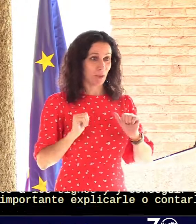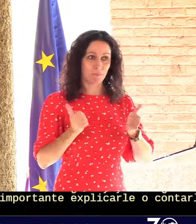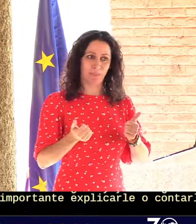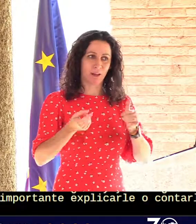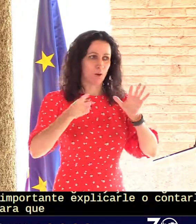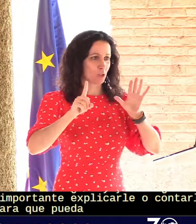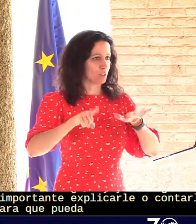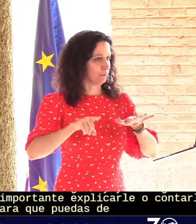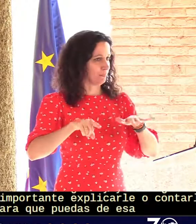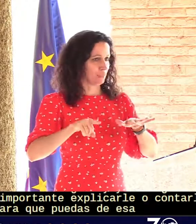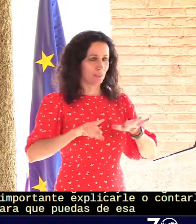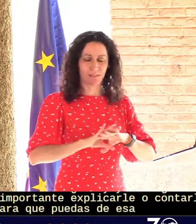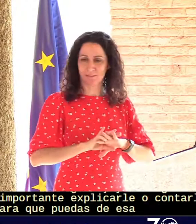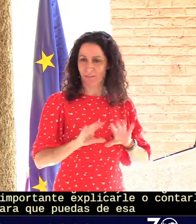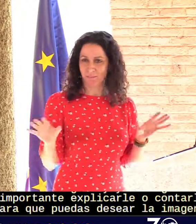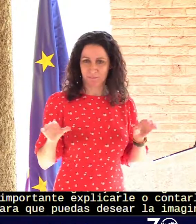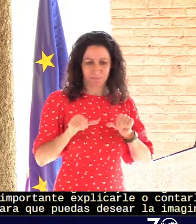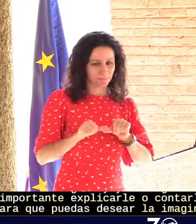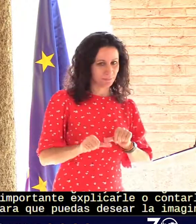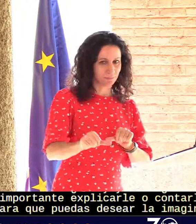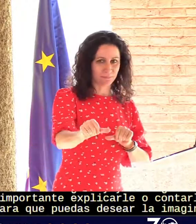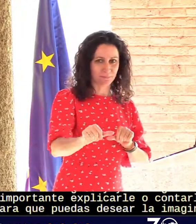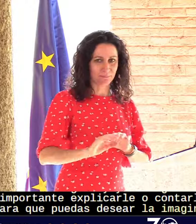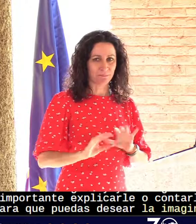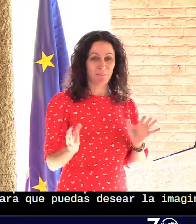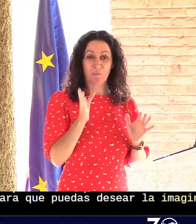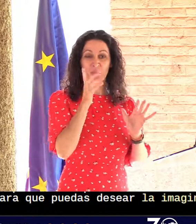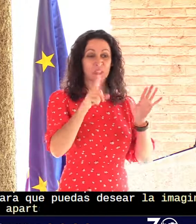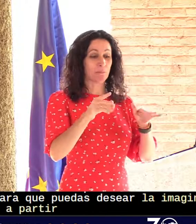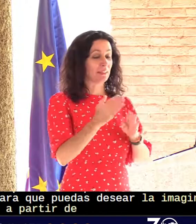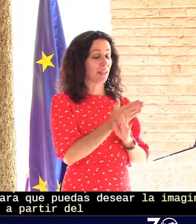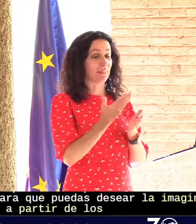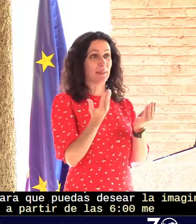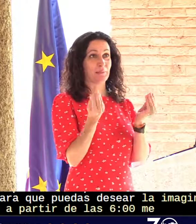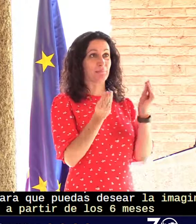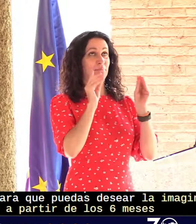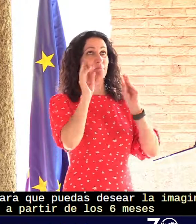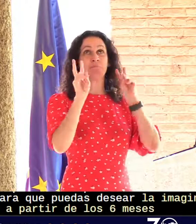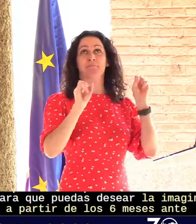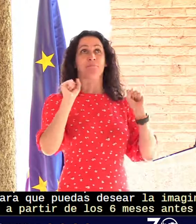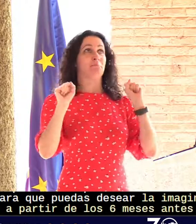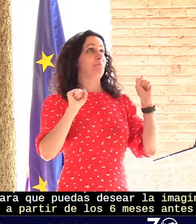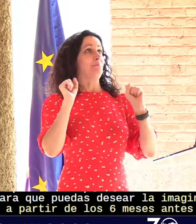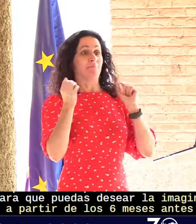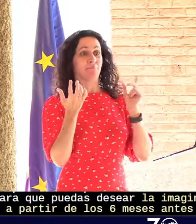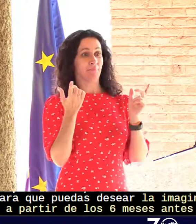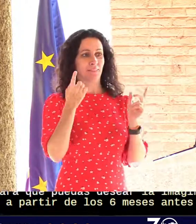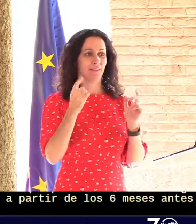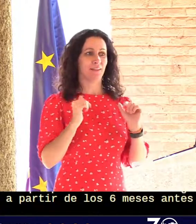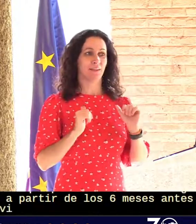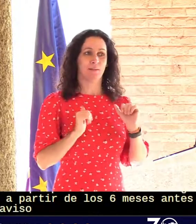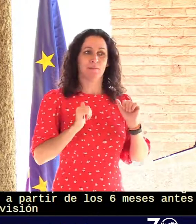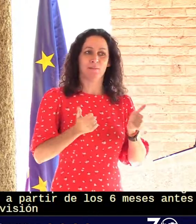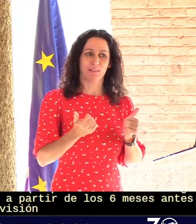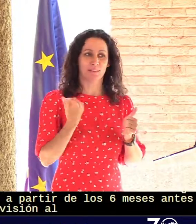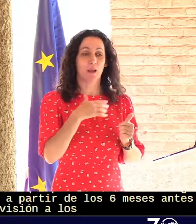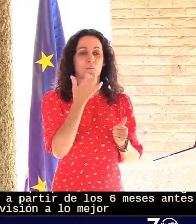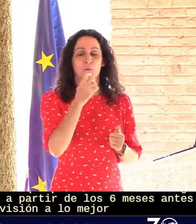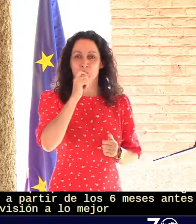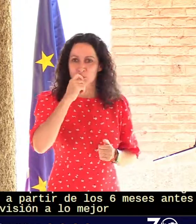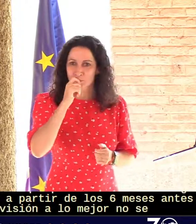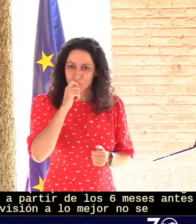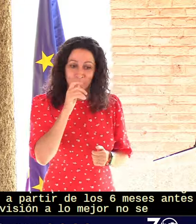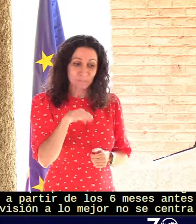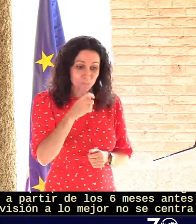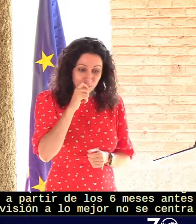signos para que pueda desarrollar la imaginación todo eso se puede hacer a partir de los 6 meses antes de los 6 meses sabéis que la visión a lo mejor no